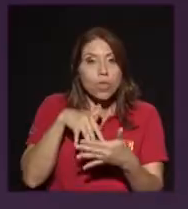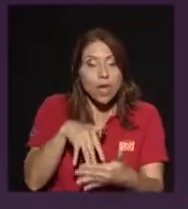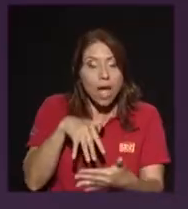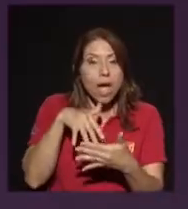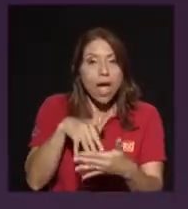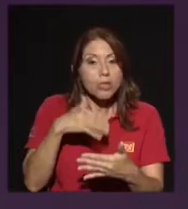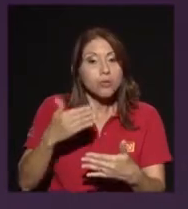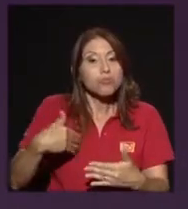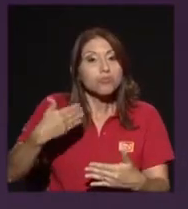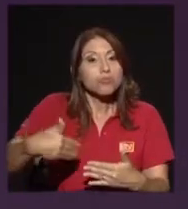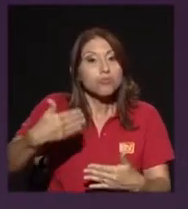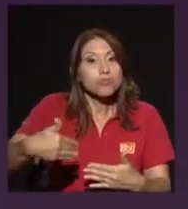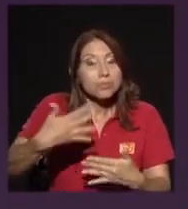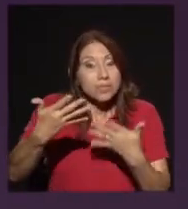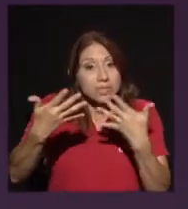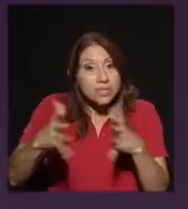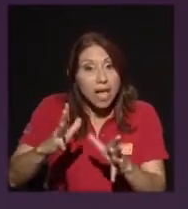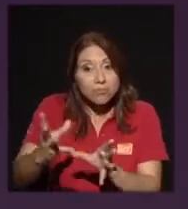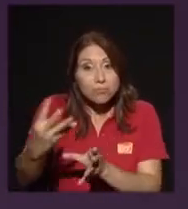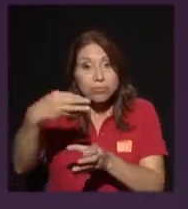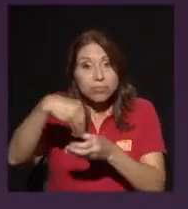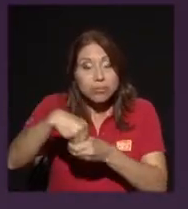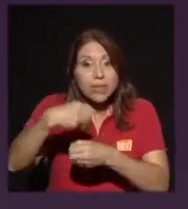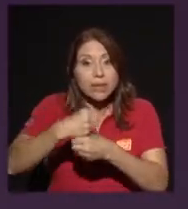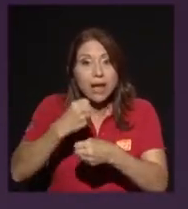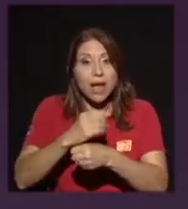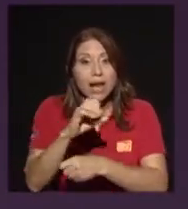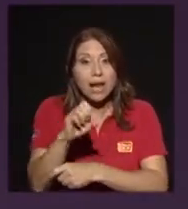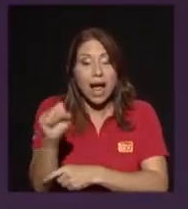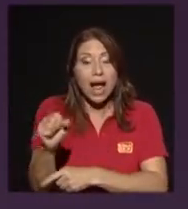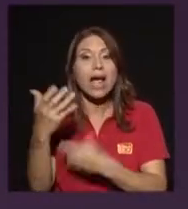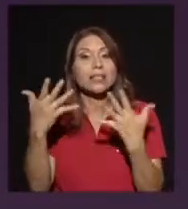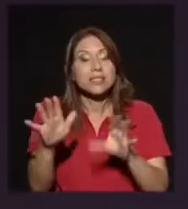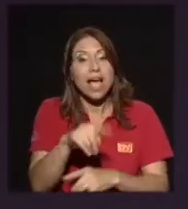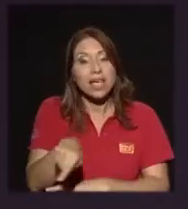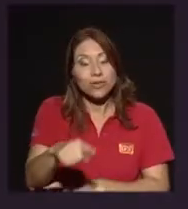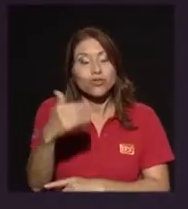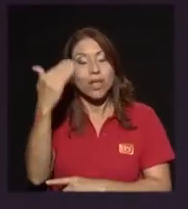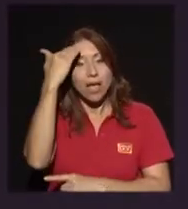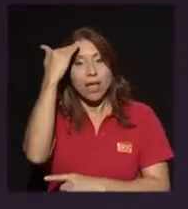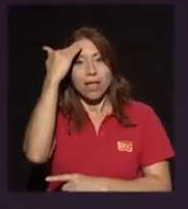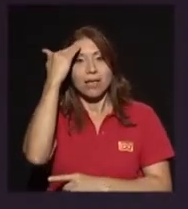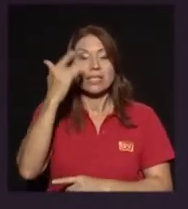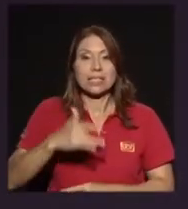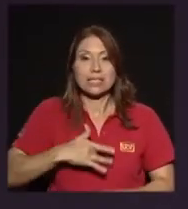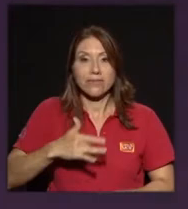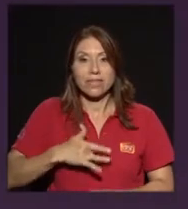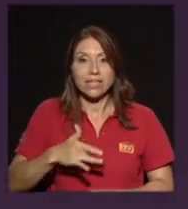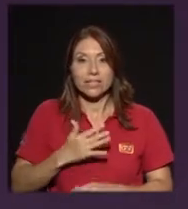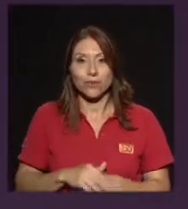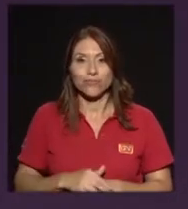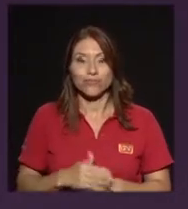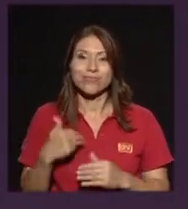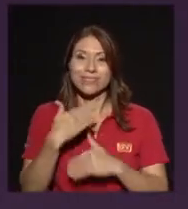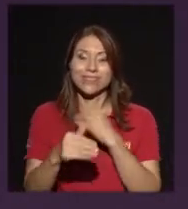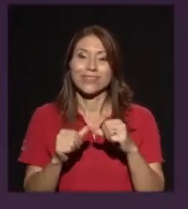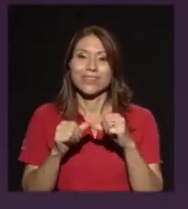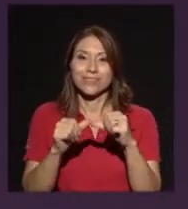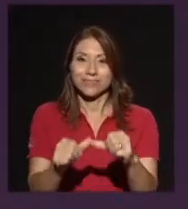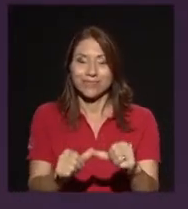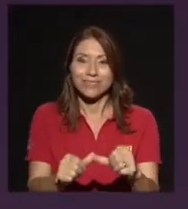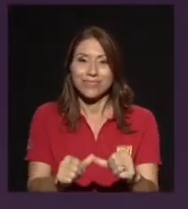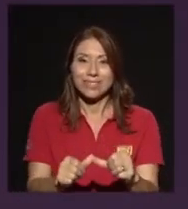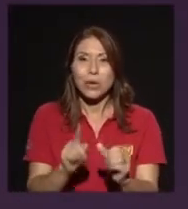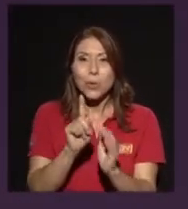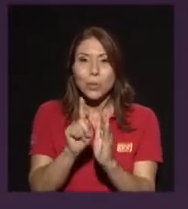que es mucho de ellos se integrará a la Caja de Seguro Social, ya vaya con esa información y sensibilización. Estamos de regreso en